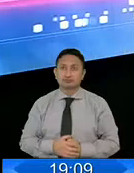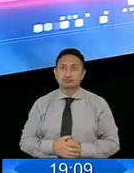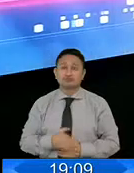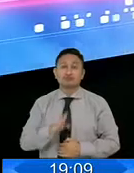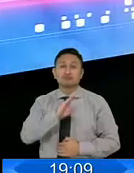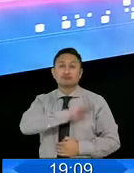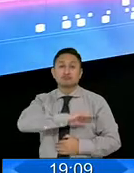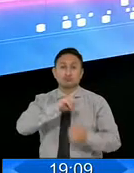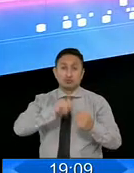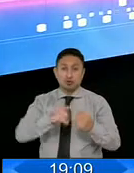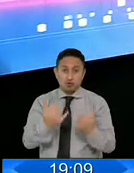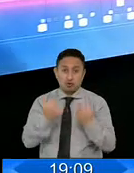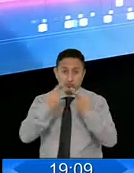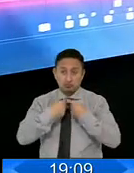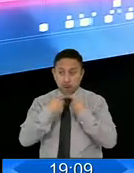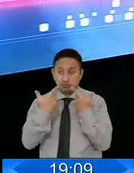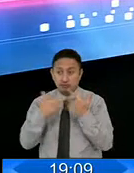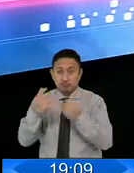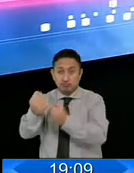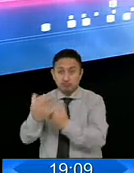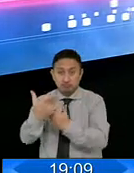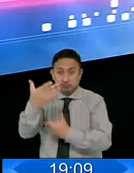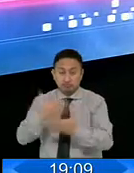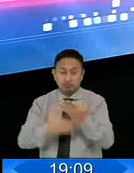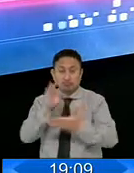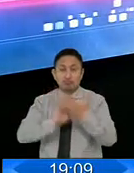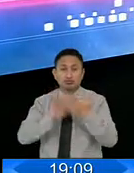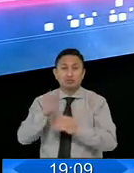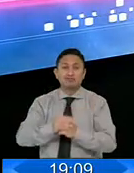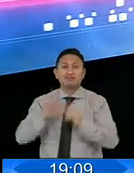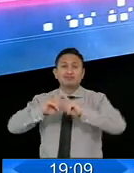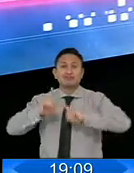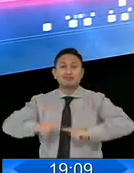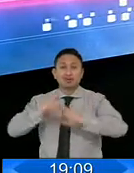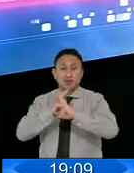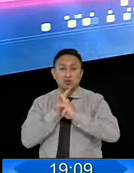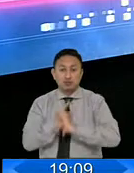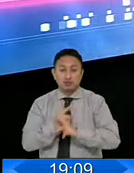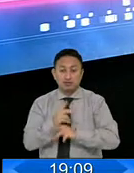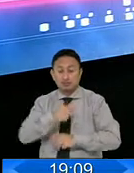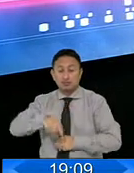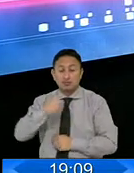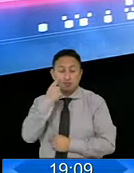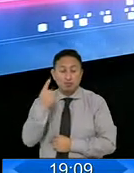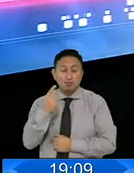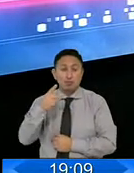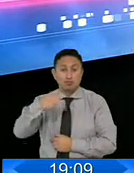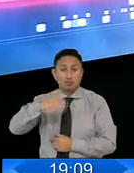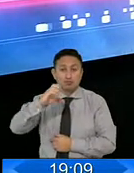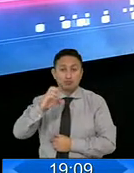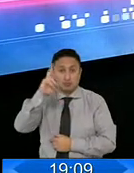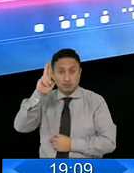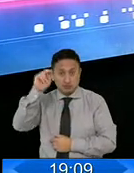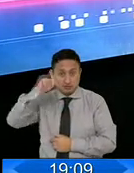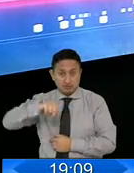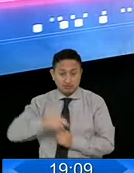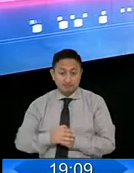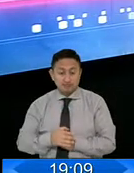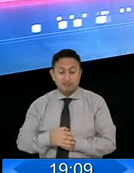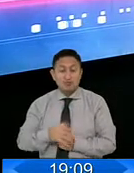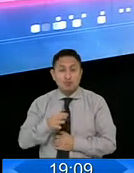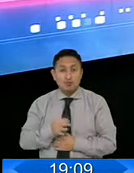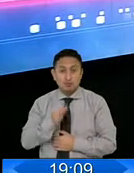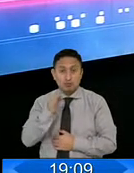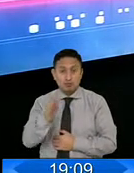El municipio de Quito hizo público los informes de validación con diversos resultados sobre la efectividad de las pruebas adquiridas para la detección